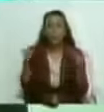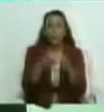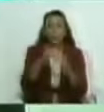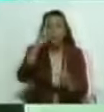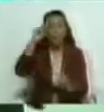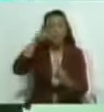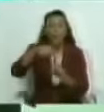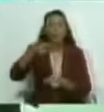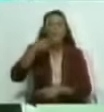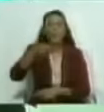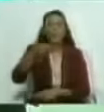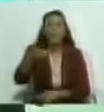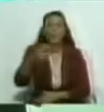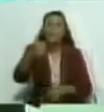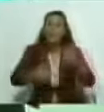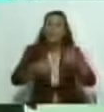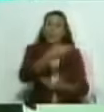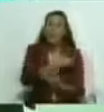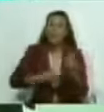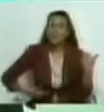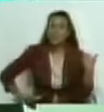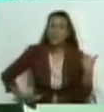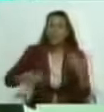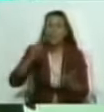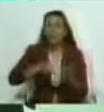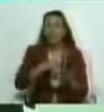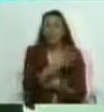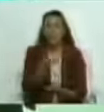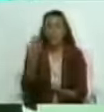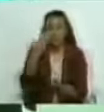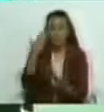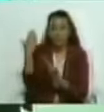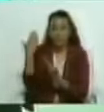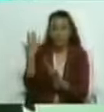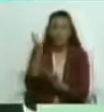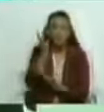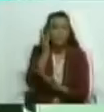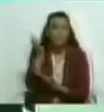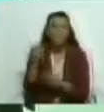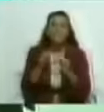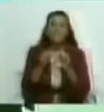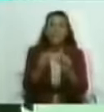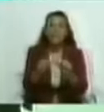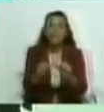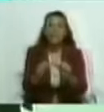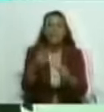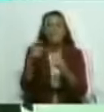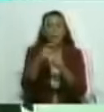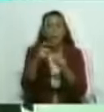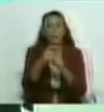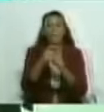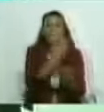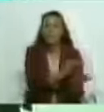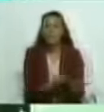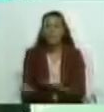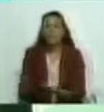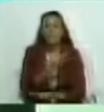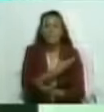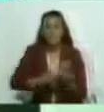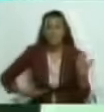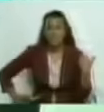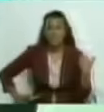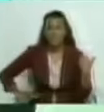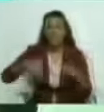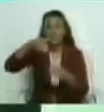fines políticos para la elección presidencial 2024. Seguidamente, palabras de bienvenida del presidente del